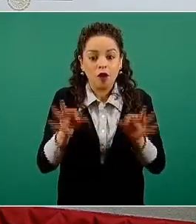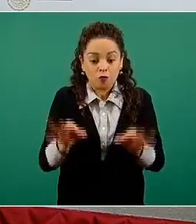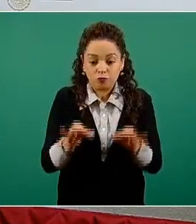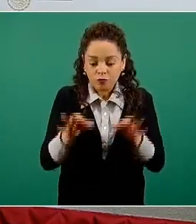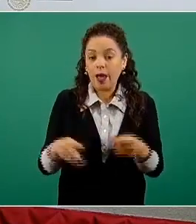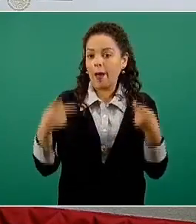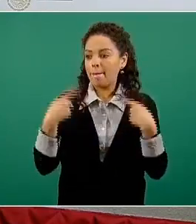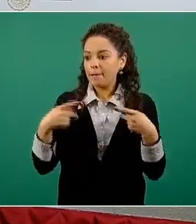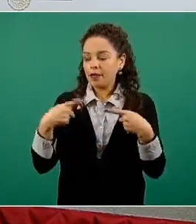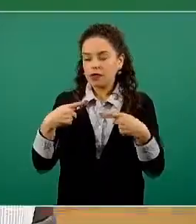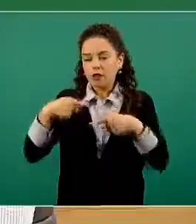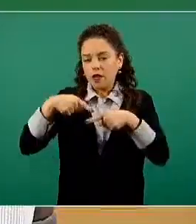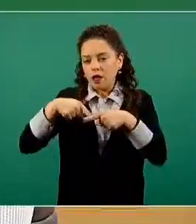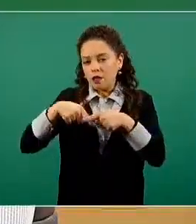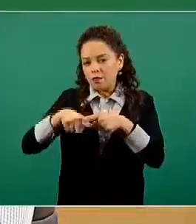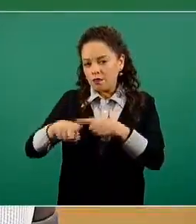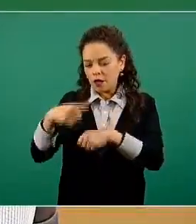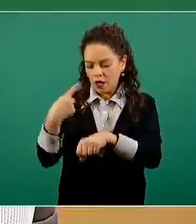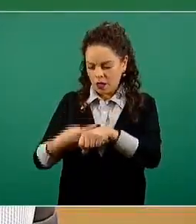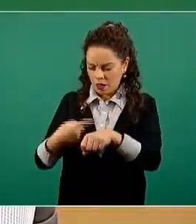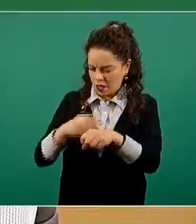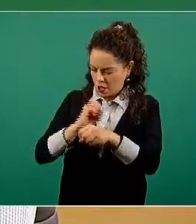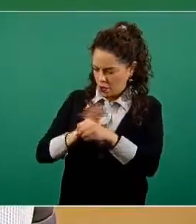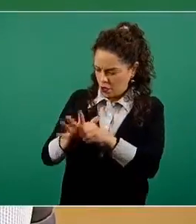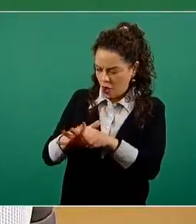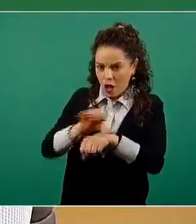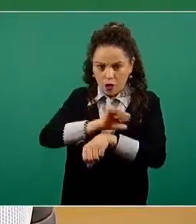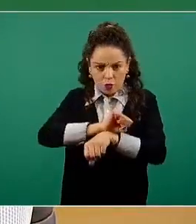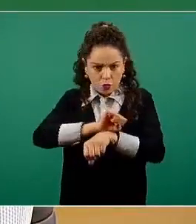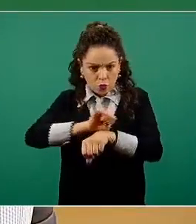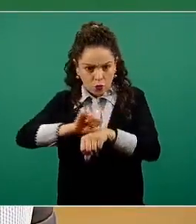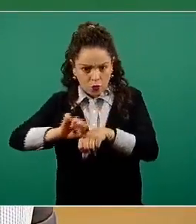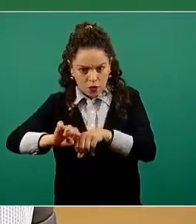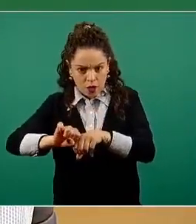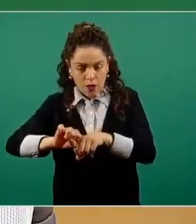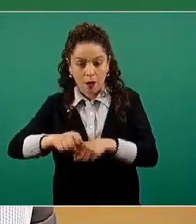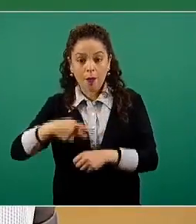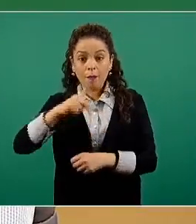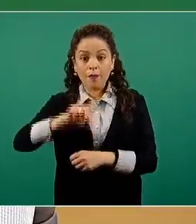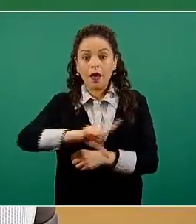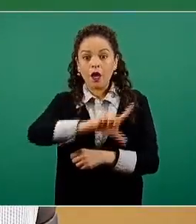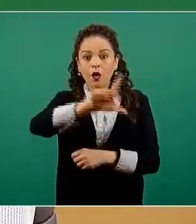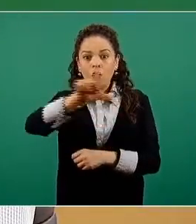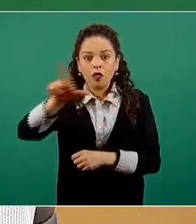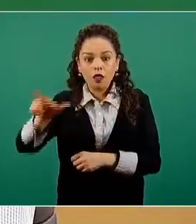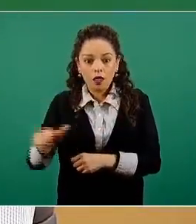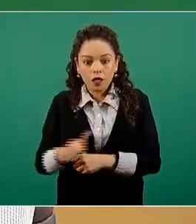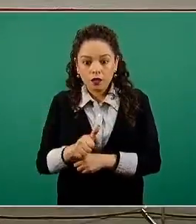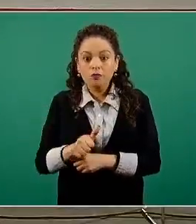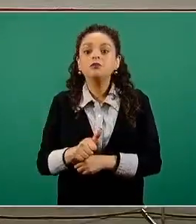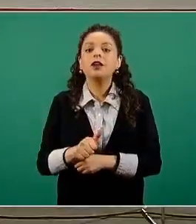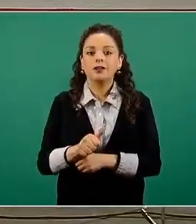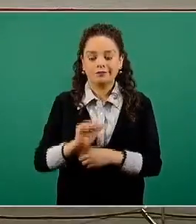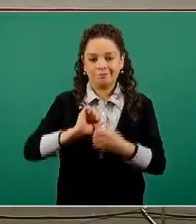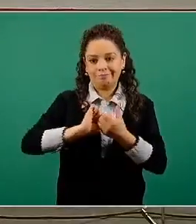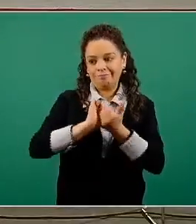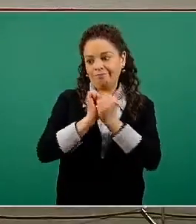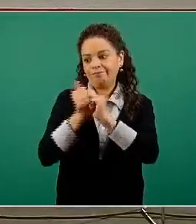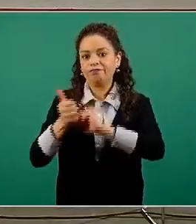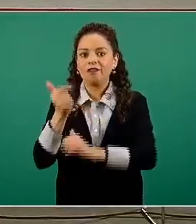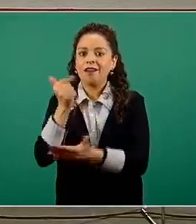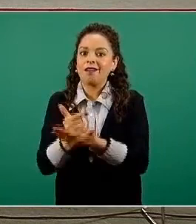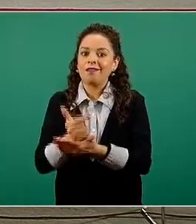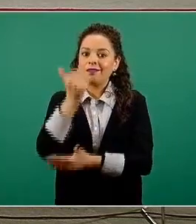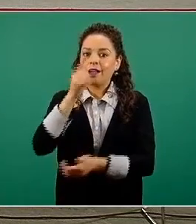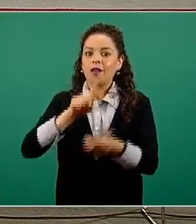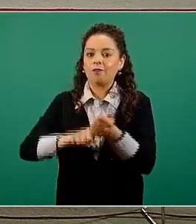inician con un COVID leve, pero que luego pasarán a formar parte de este 20% cuando venga un COVID grave. Y si yo al iniciar con